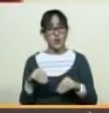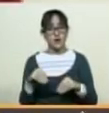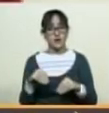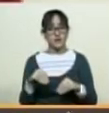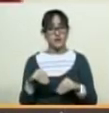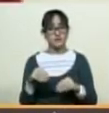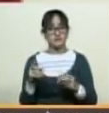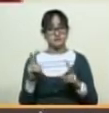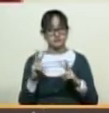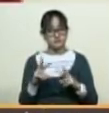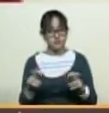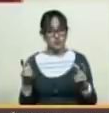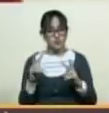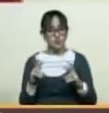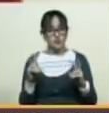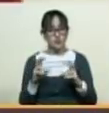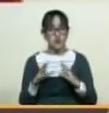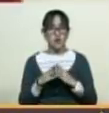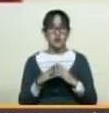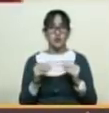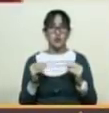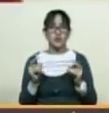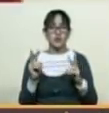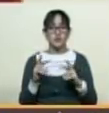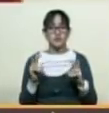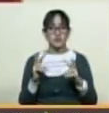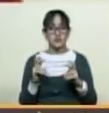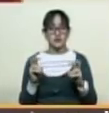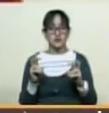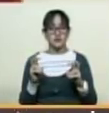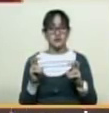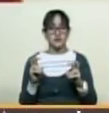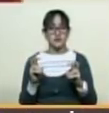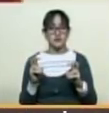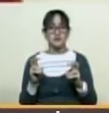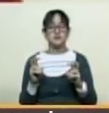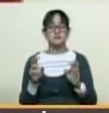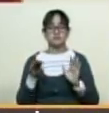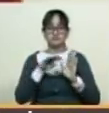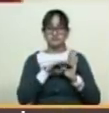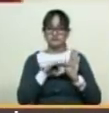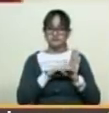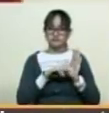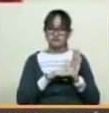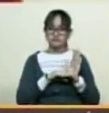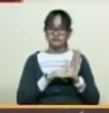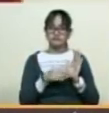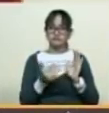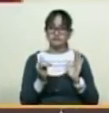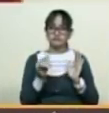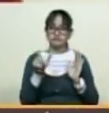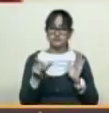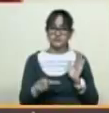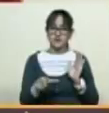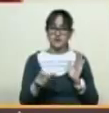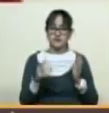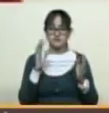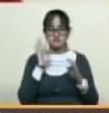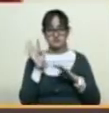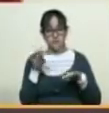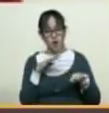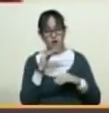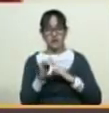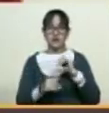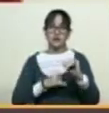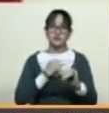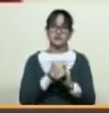realizar todas las auditorías a todos los componentes del sistema con protocolos establecidos y presencia de la observación